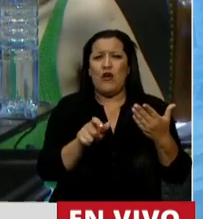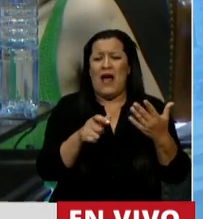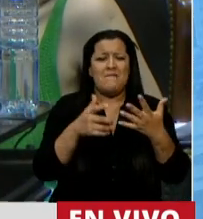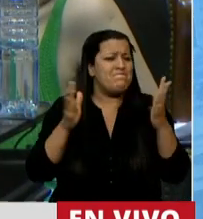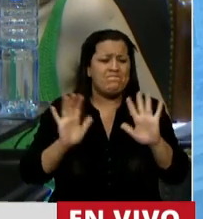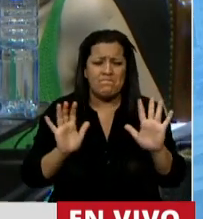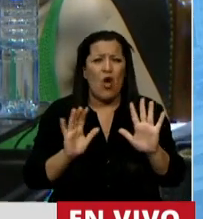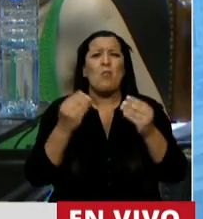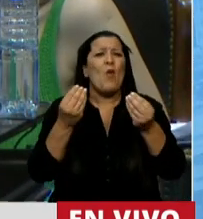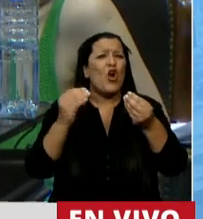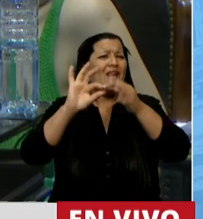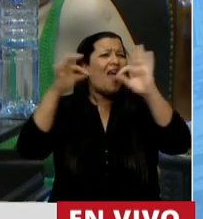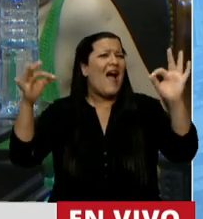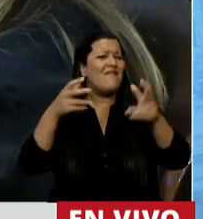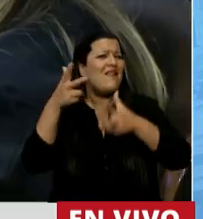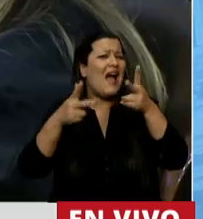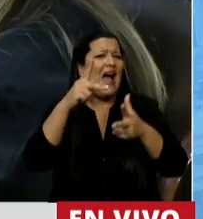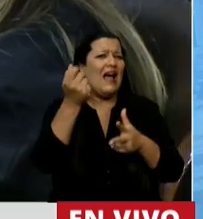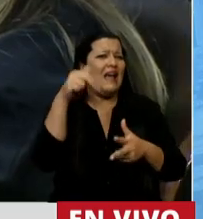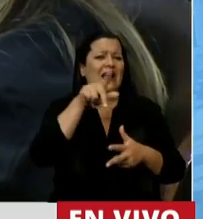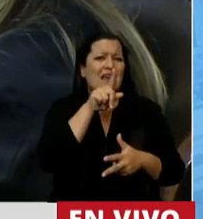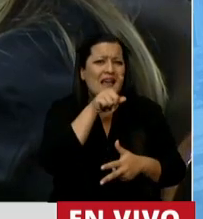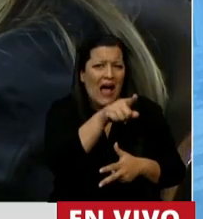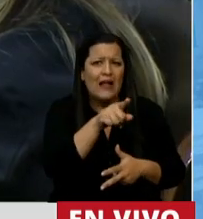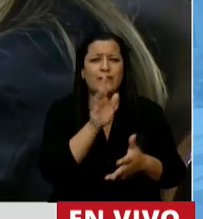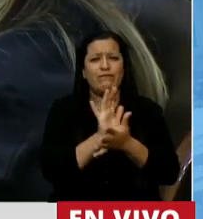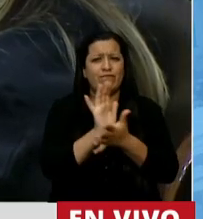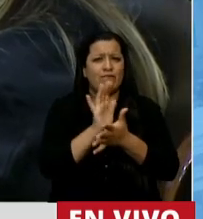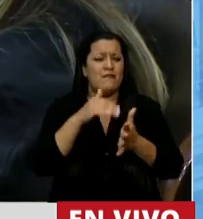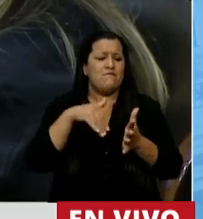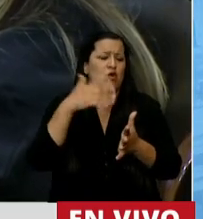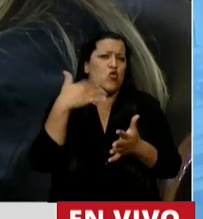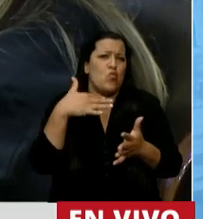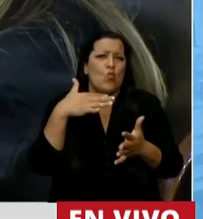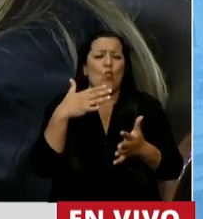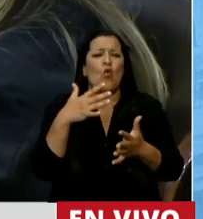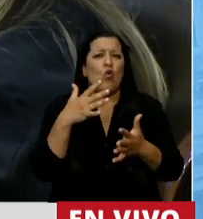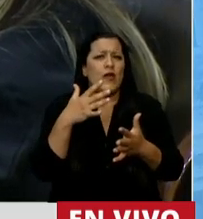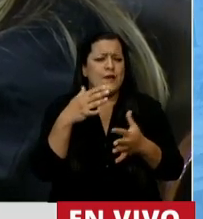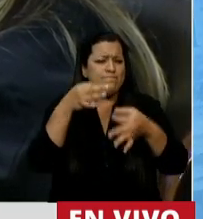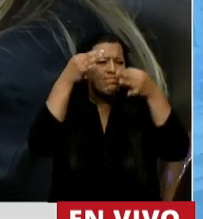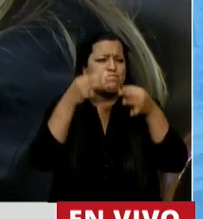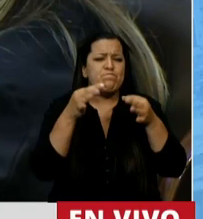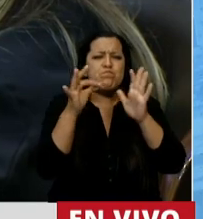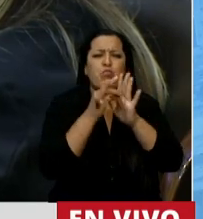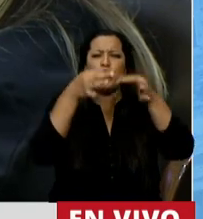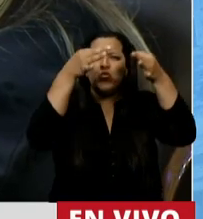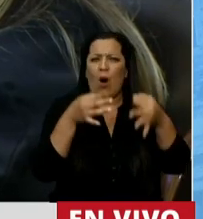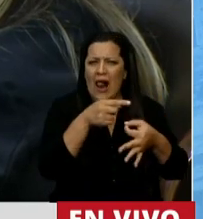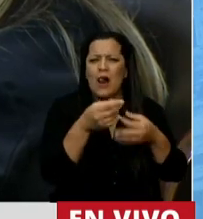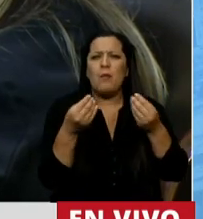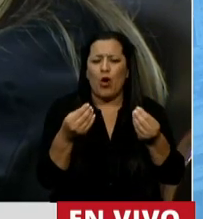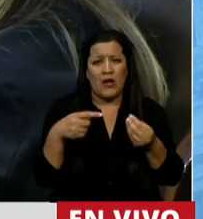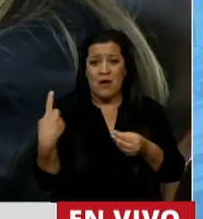qué esta cita? Justamente de alguien que es objetivo a la máxima expresión. Porque tanto peleamos